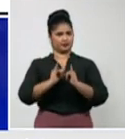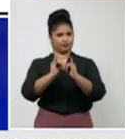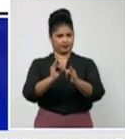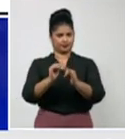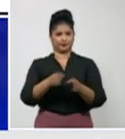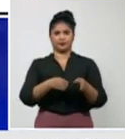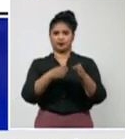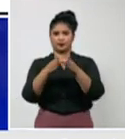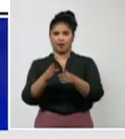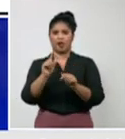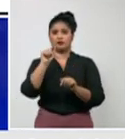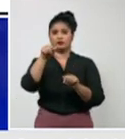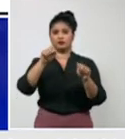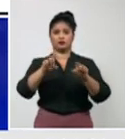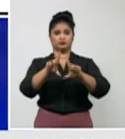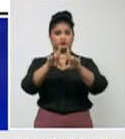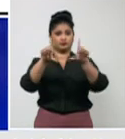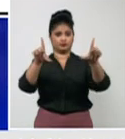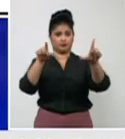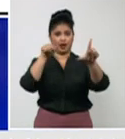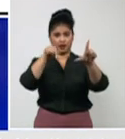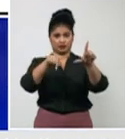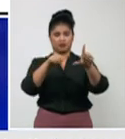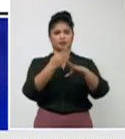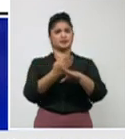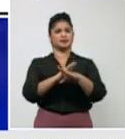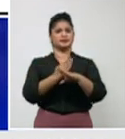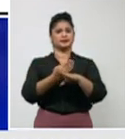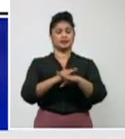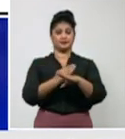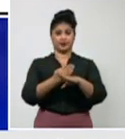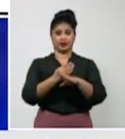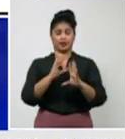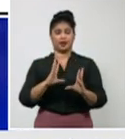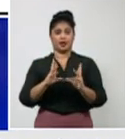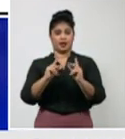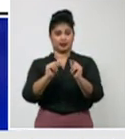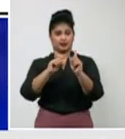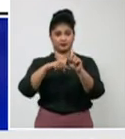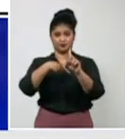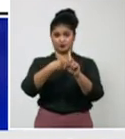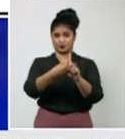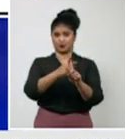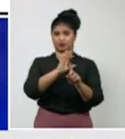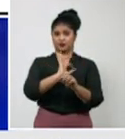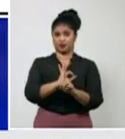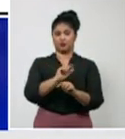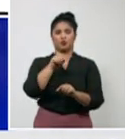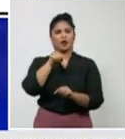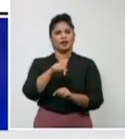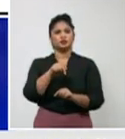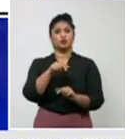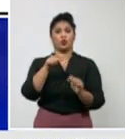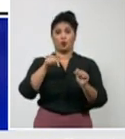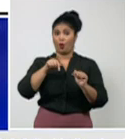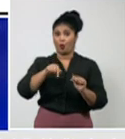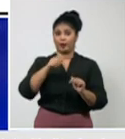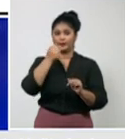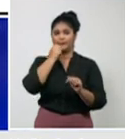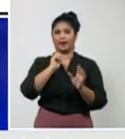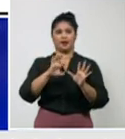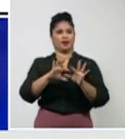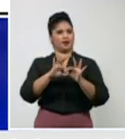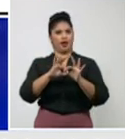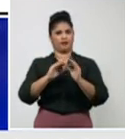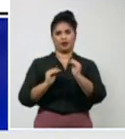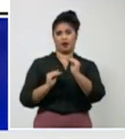en este gráfico, pues el número total de casos es la cifra más alta que hemos tenido,